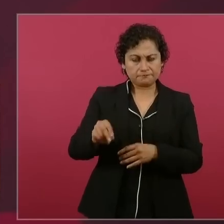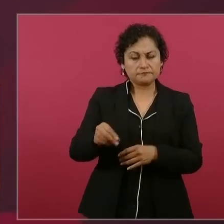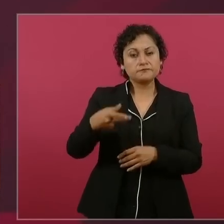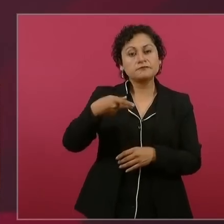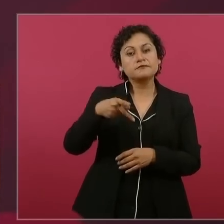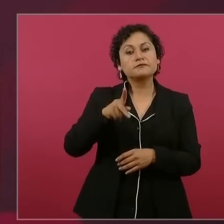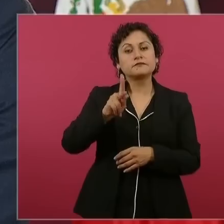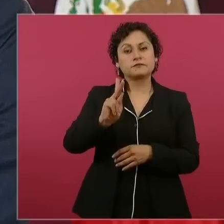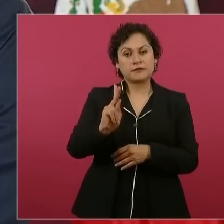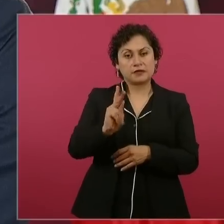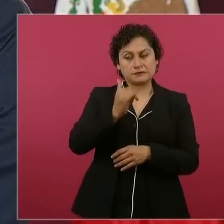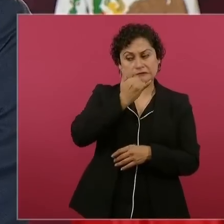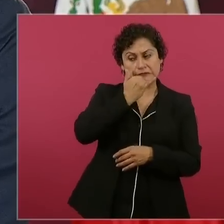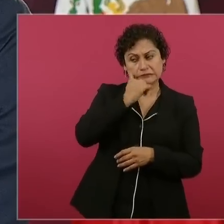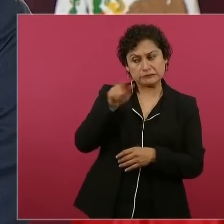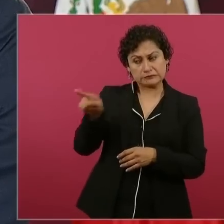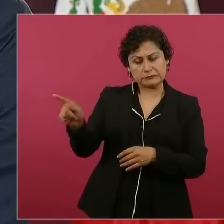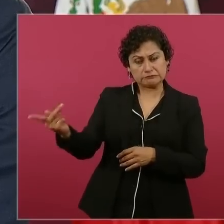es un poder público